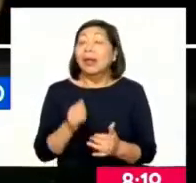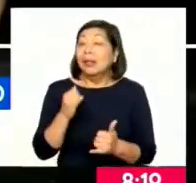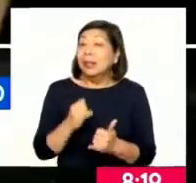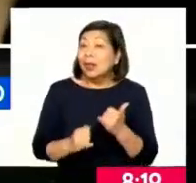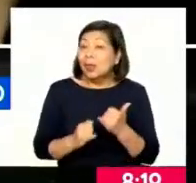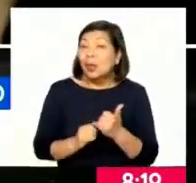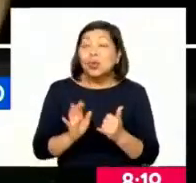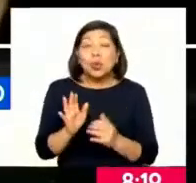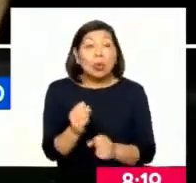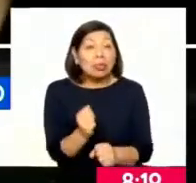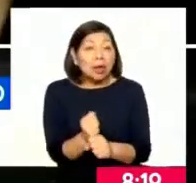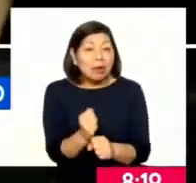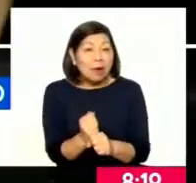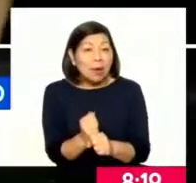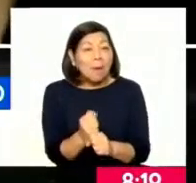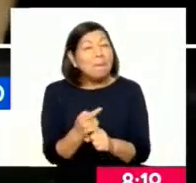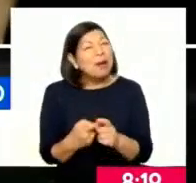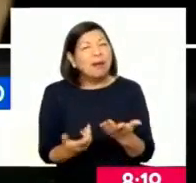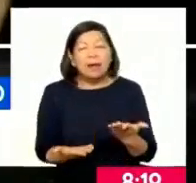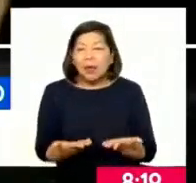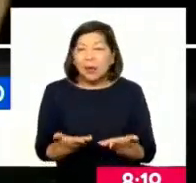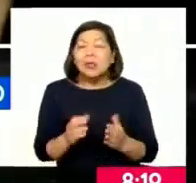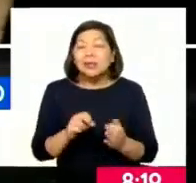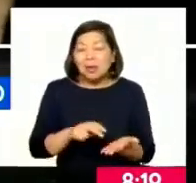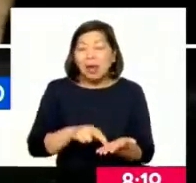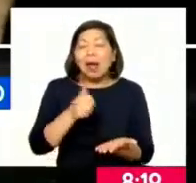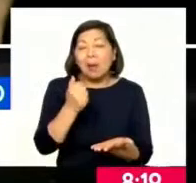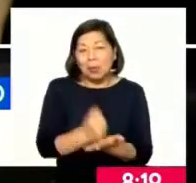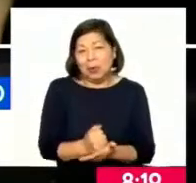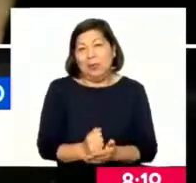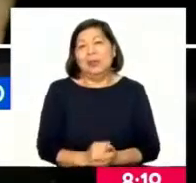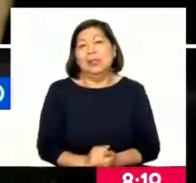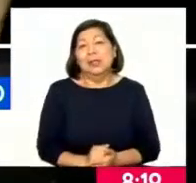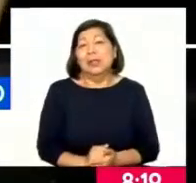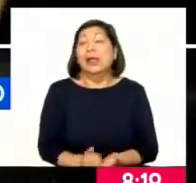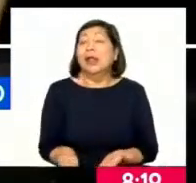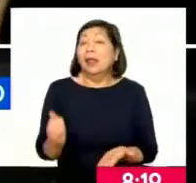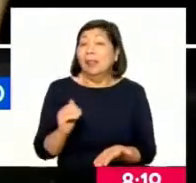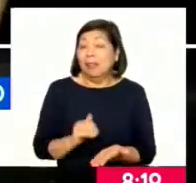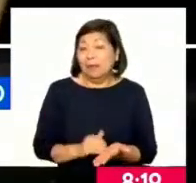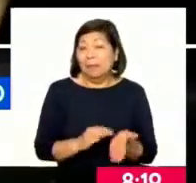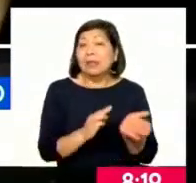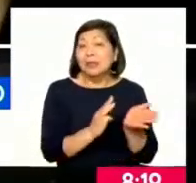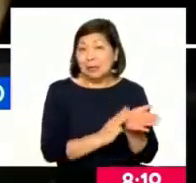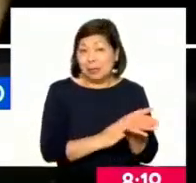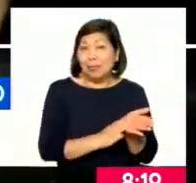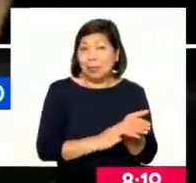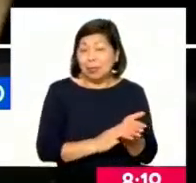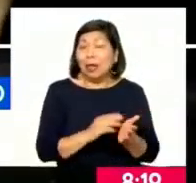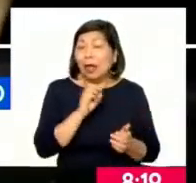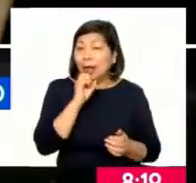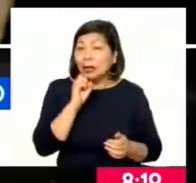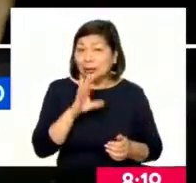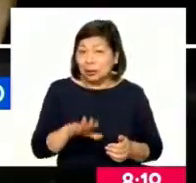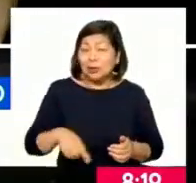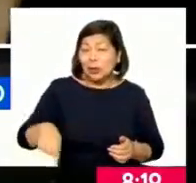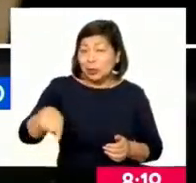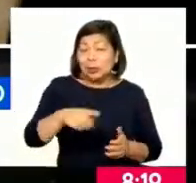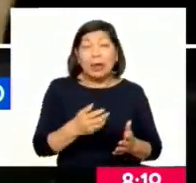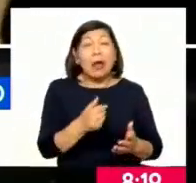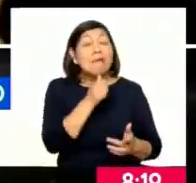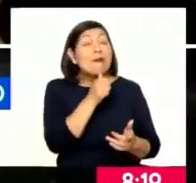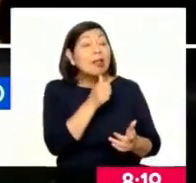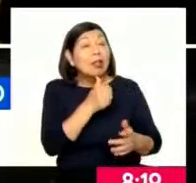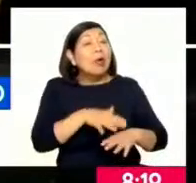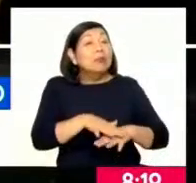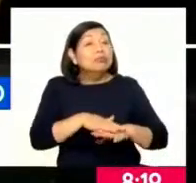concluir su elaboración y finalmente su aprobación, ¿no? Además, la Defensoría del Pueblo viene planteando, y eso es un tema que está